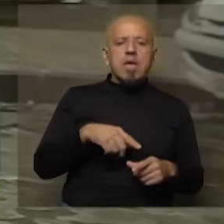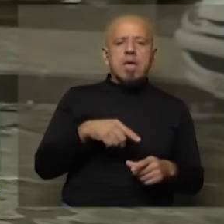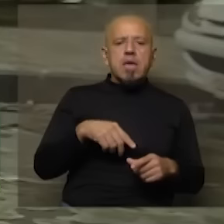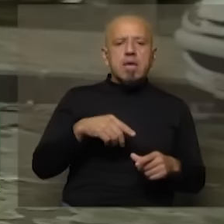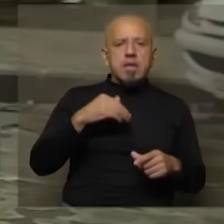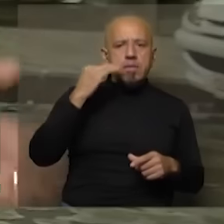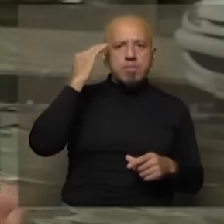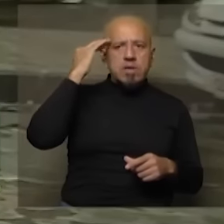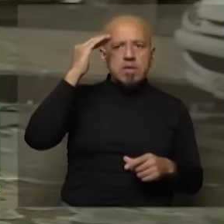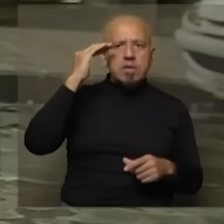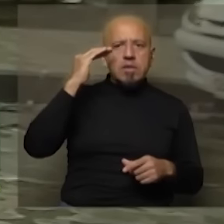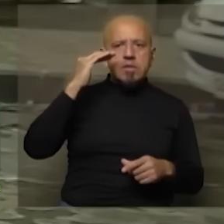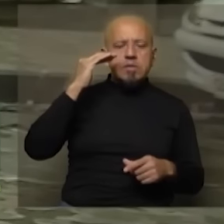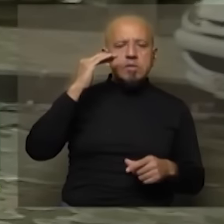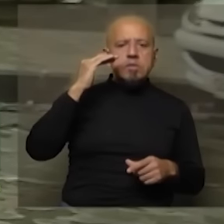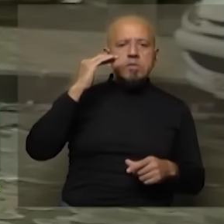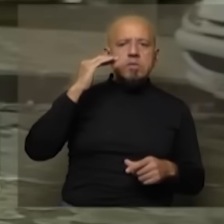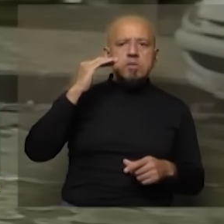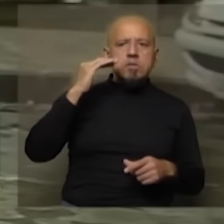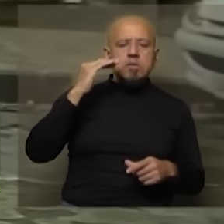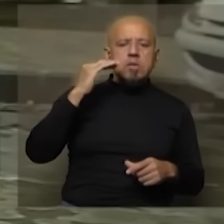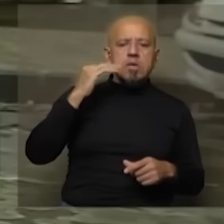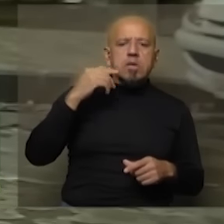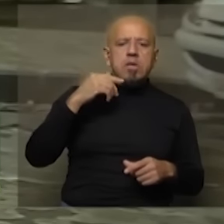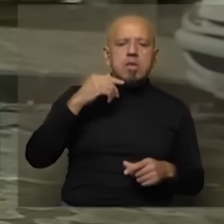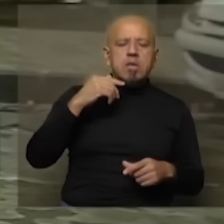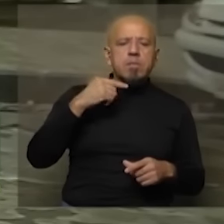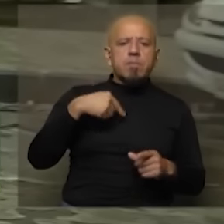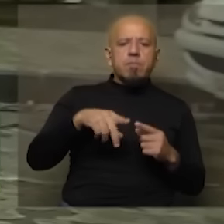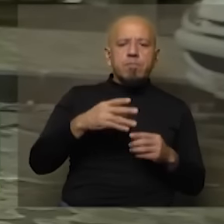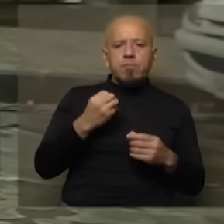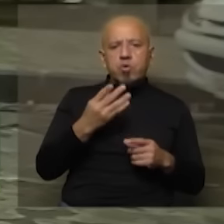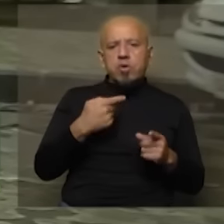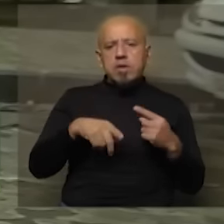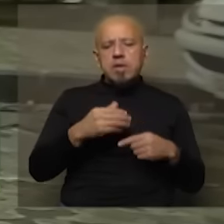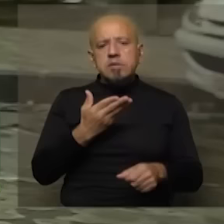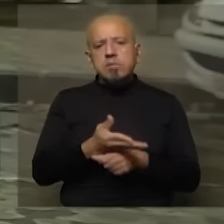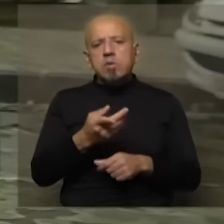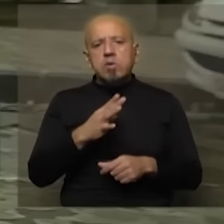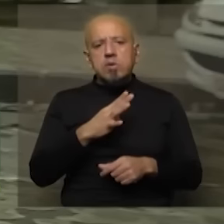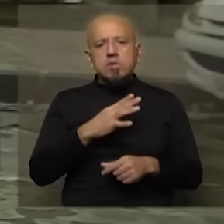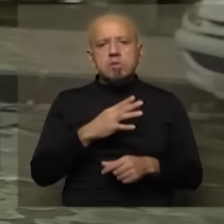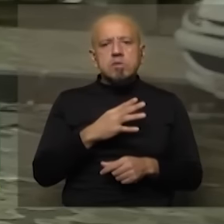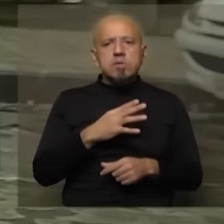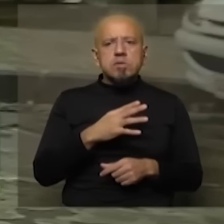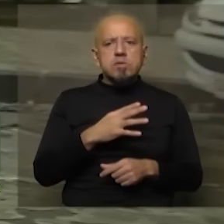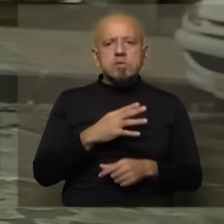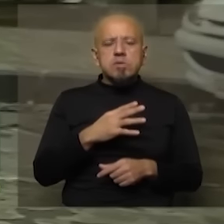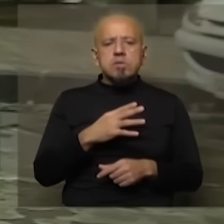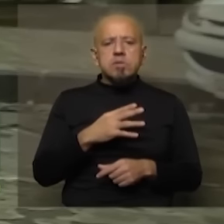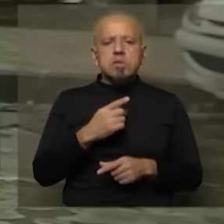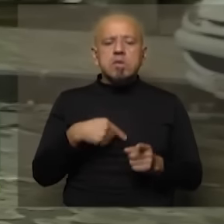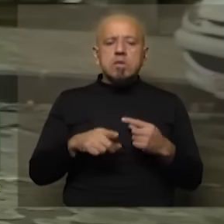Mario Fraud, fue quien le solicitó las fichas de los senadores porque tenía la consideración de que la empresa Montecón,